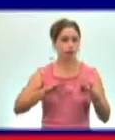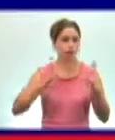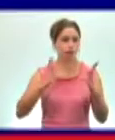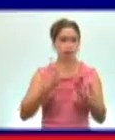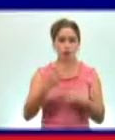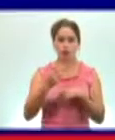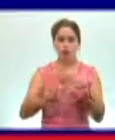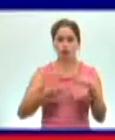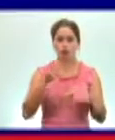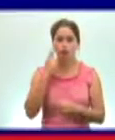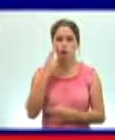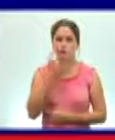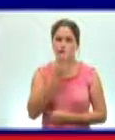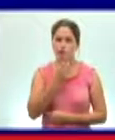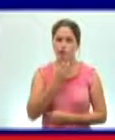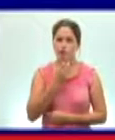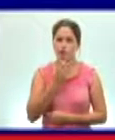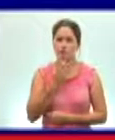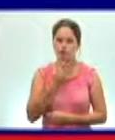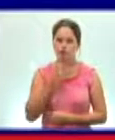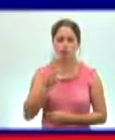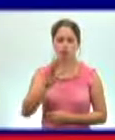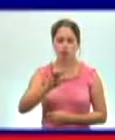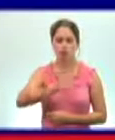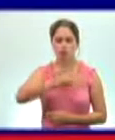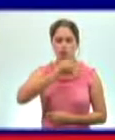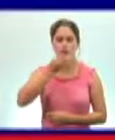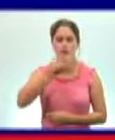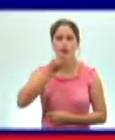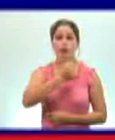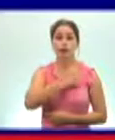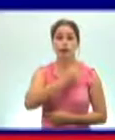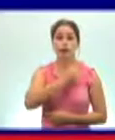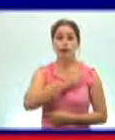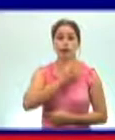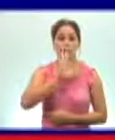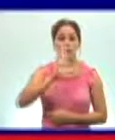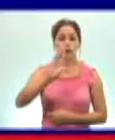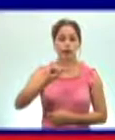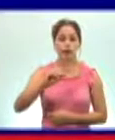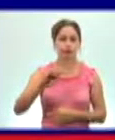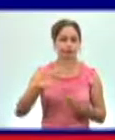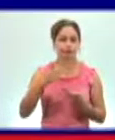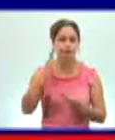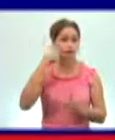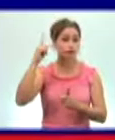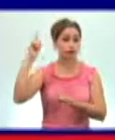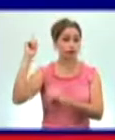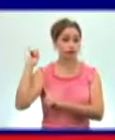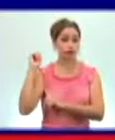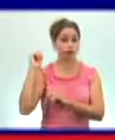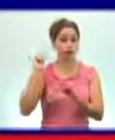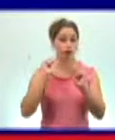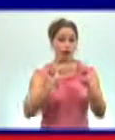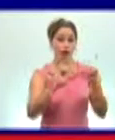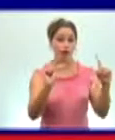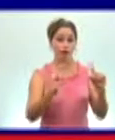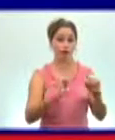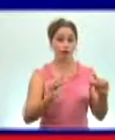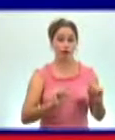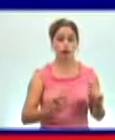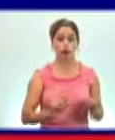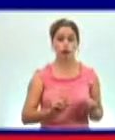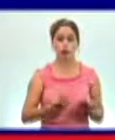quería remitirlos en sentido general a una expresión de Cintio Vitier. Cintio Vitier, en la Cuba de